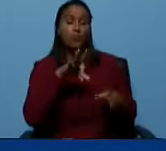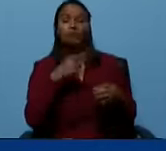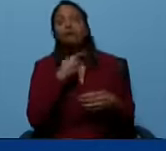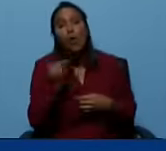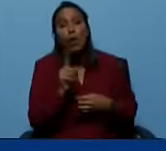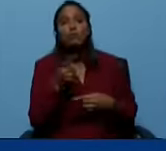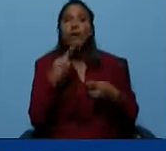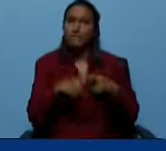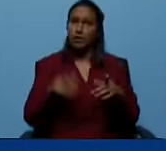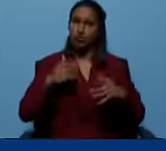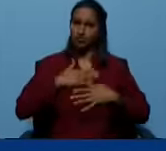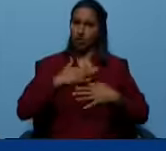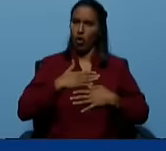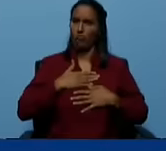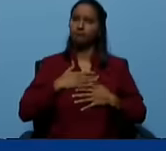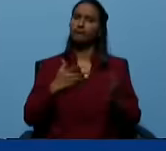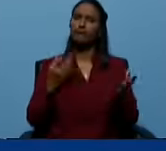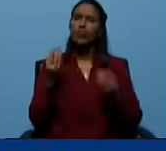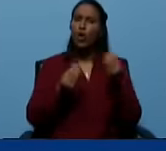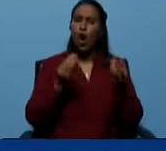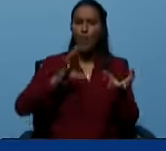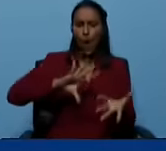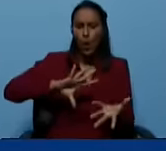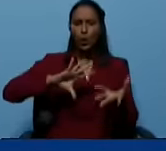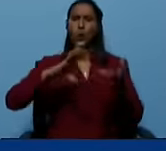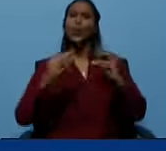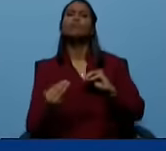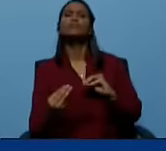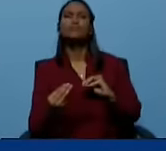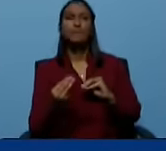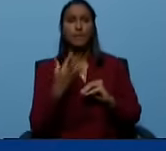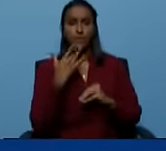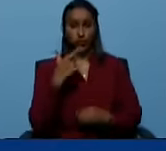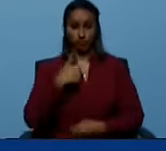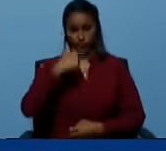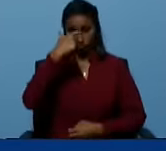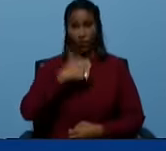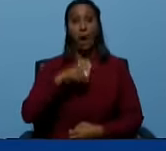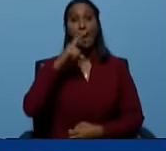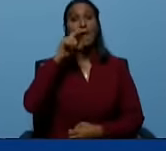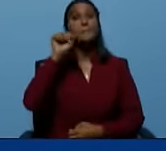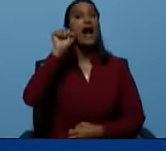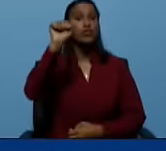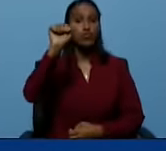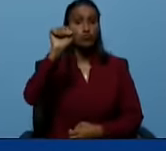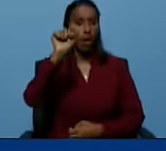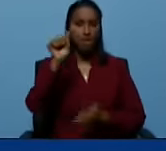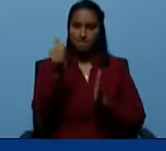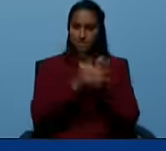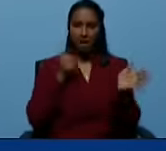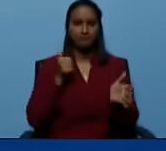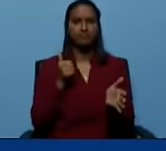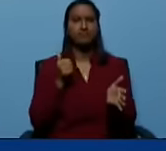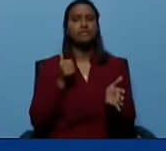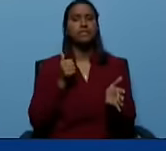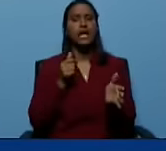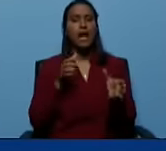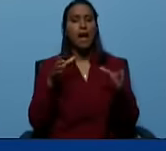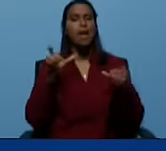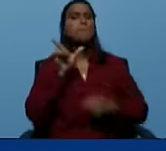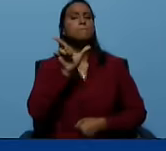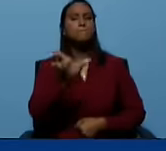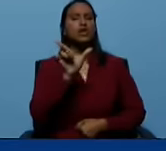Pero yo pongo la cosa al revés. Si un día Maduro saliera y el PSUV y le dijera, vamos